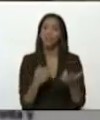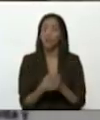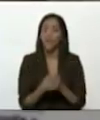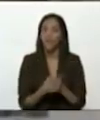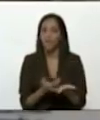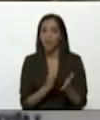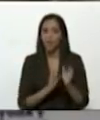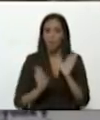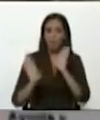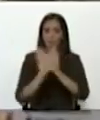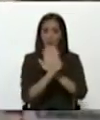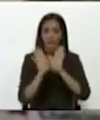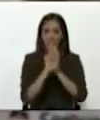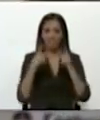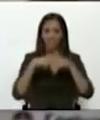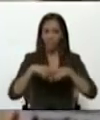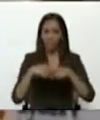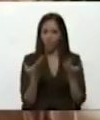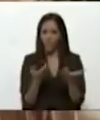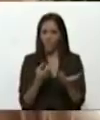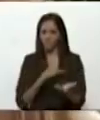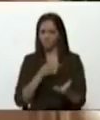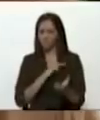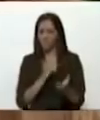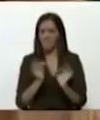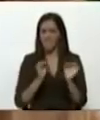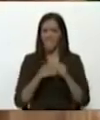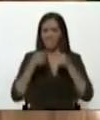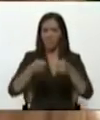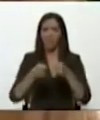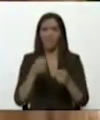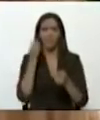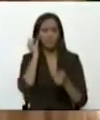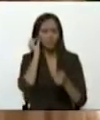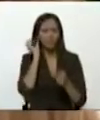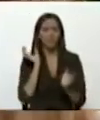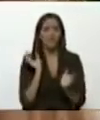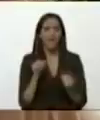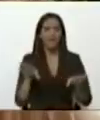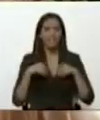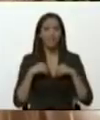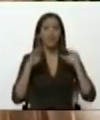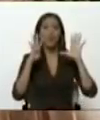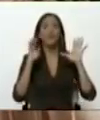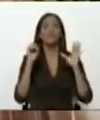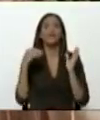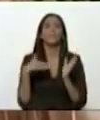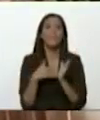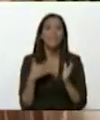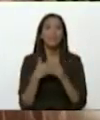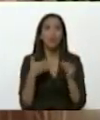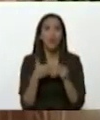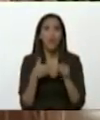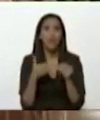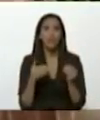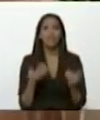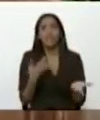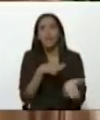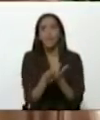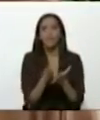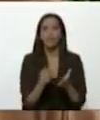estas facturas no se corresponden, nadie entregó esto, esta muchacha recibió $90,000, voy a exagerar, y resulta que